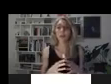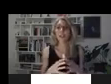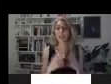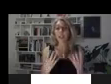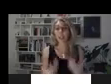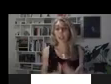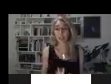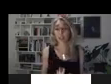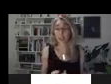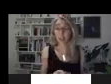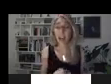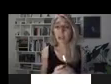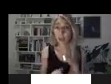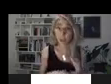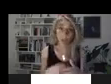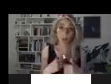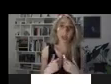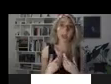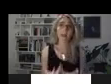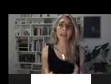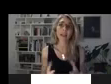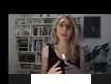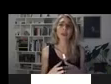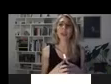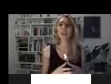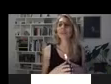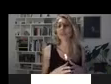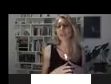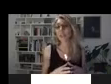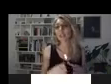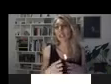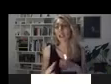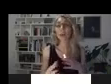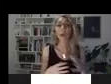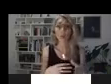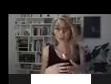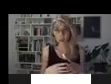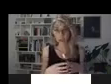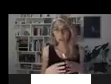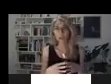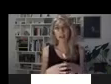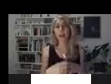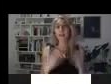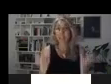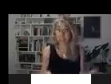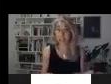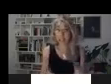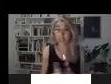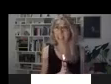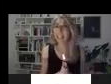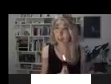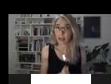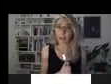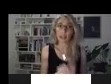tanto hay una serie de gastos que esto trae aparejado que es importante tenerlos en cuenta para